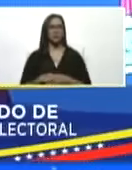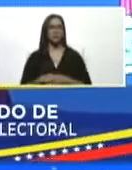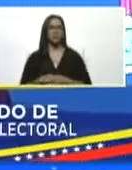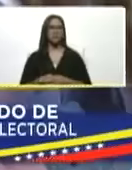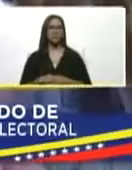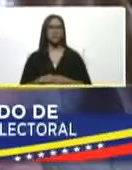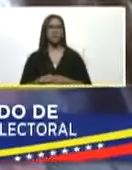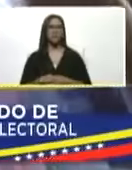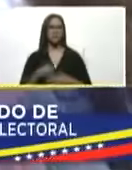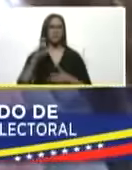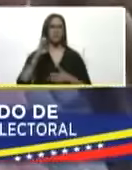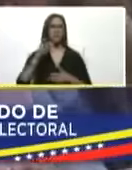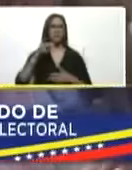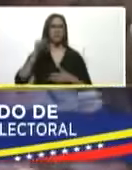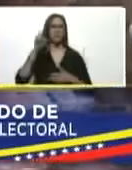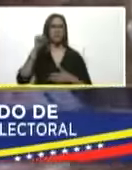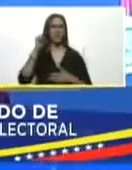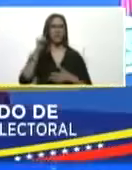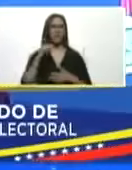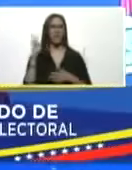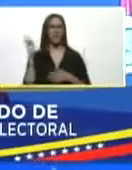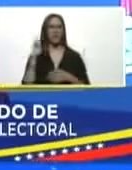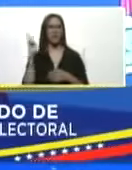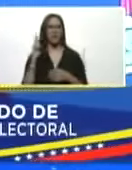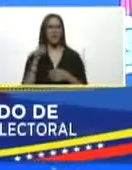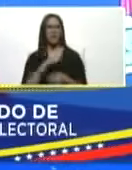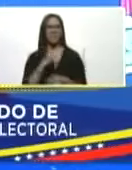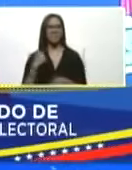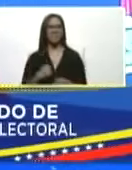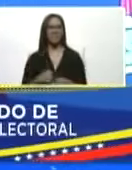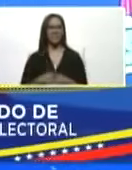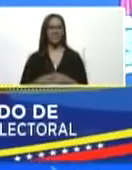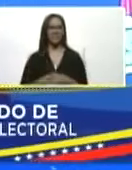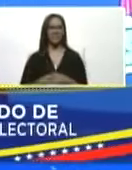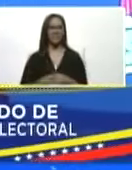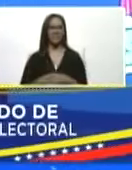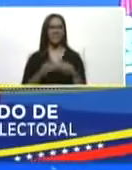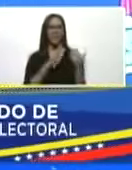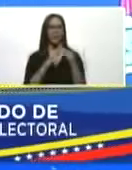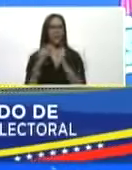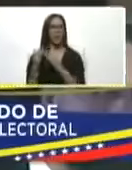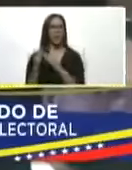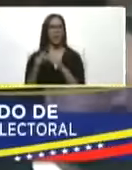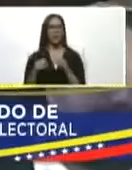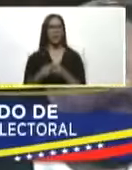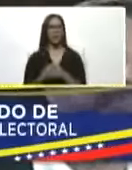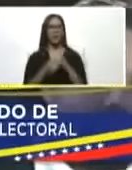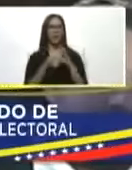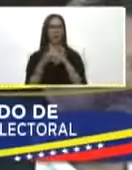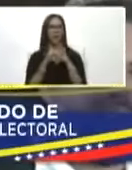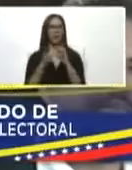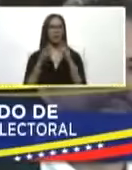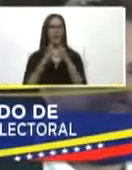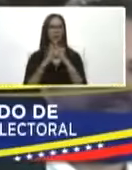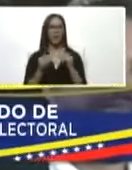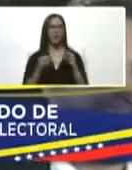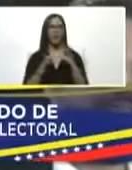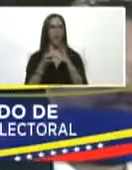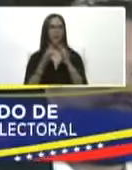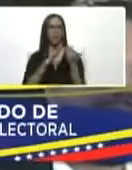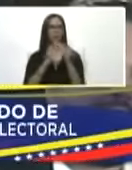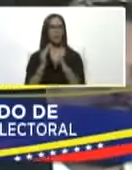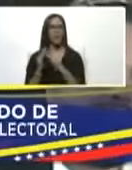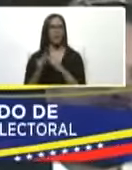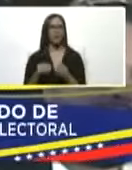La china Gina Hum, la venezolana china, para las comunidades, hay que unir todas las comunidades,